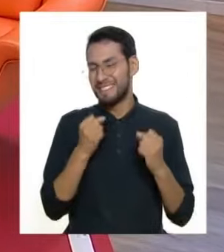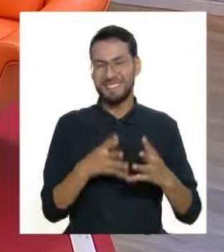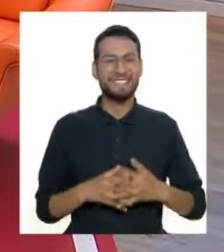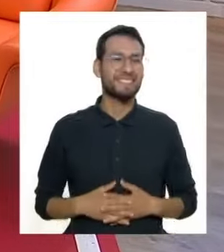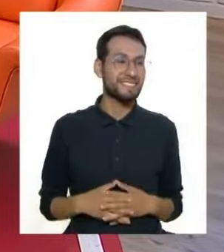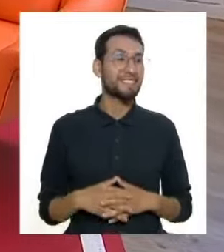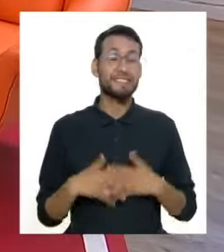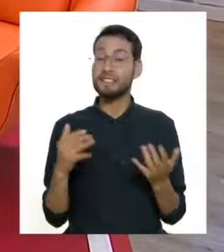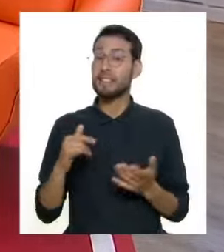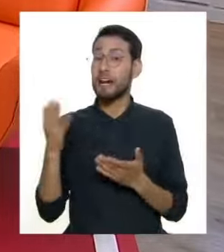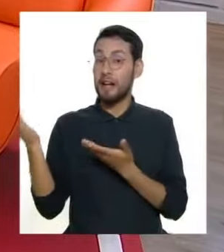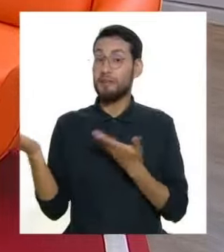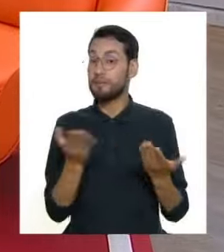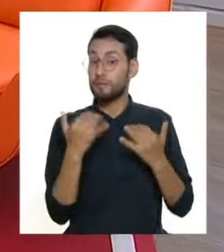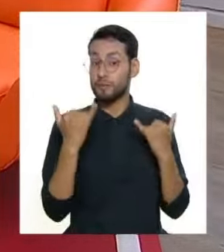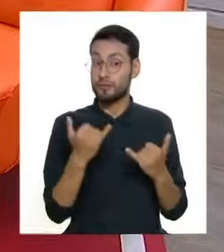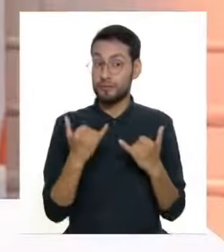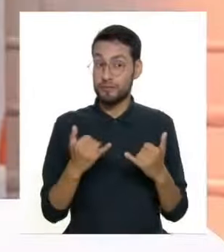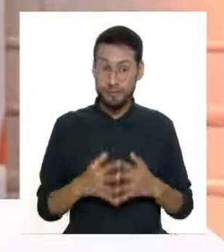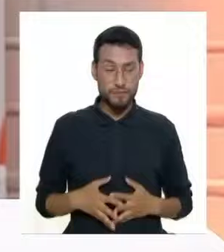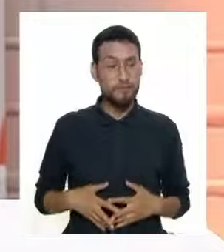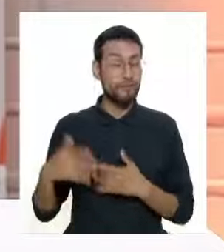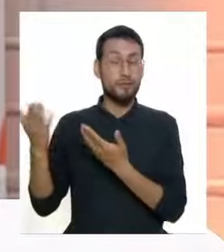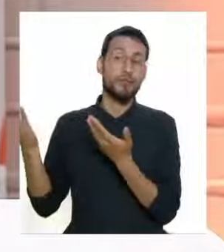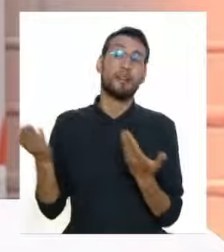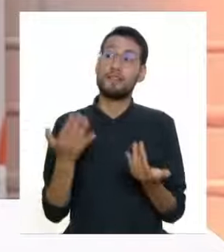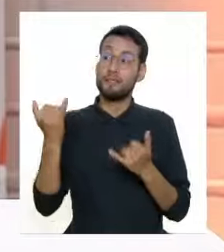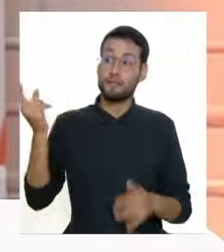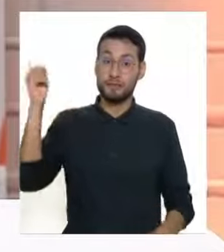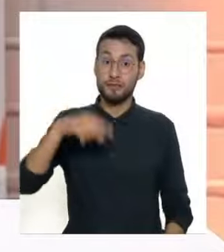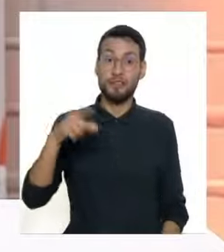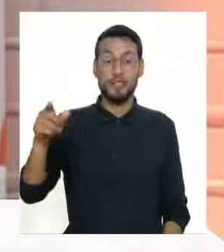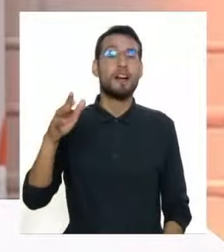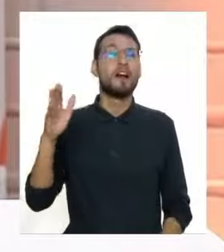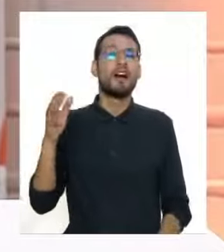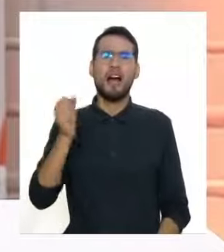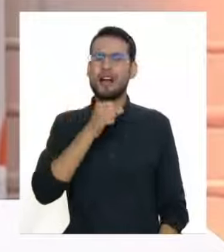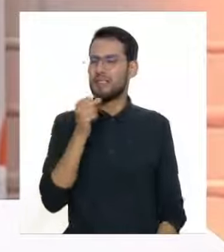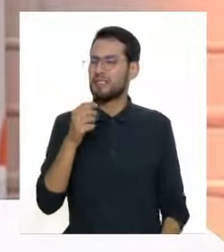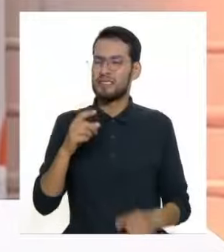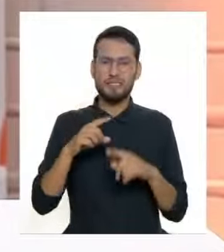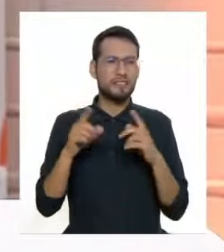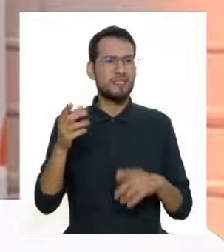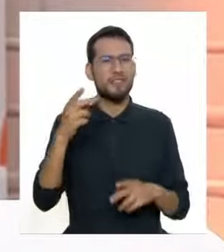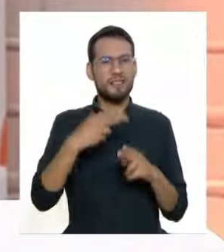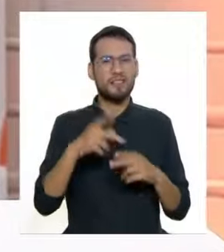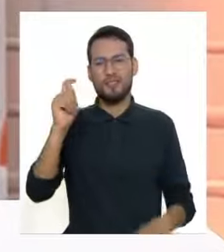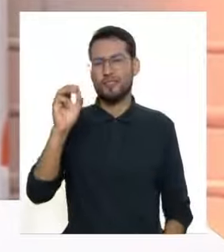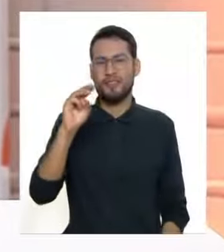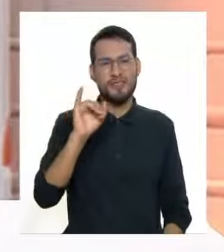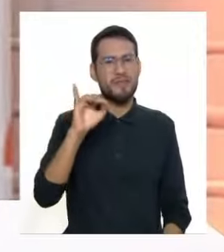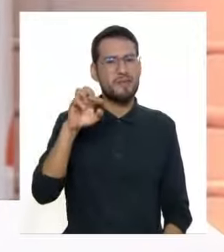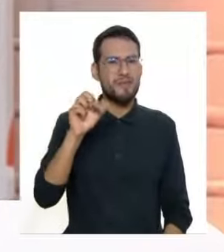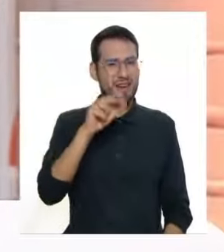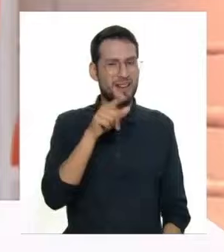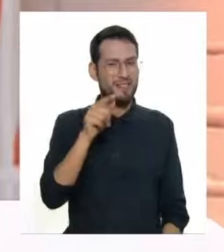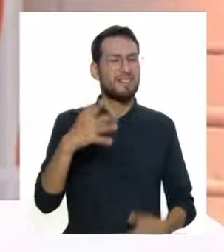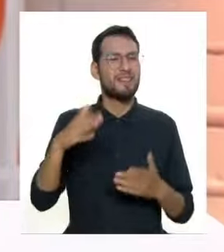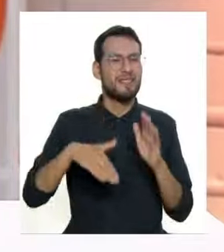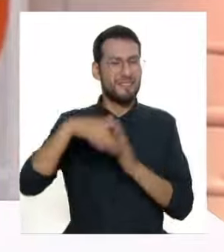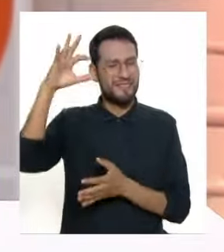linda! Y el invitado de hoy para... Sí, el invitado. Va a venir este chico de Canción Sin Nombre, ¿cómo se llama? Tommy Párraga. El más